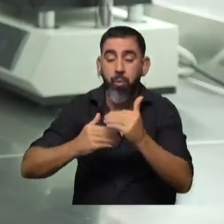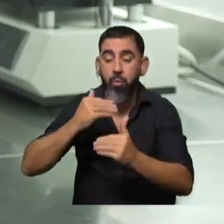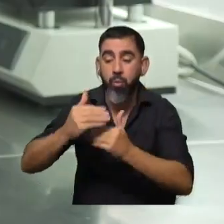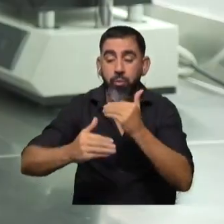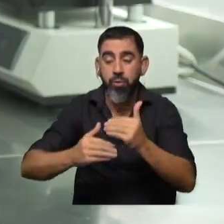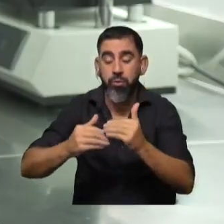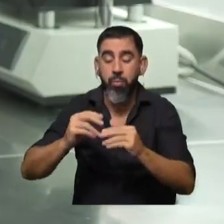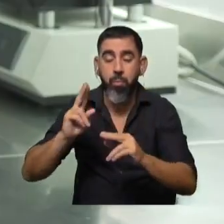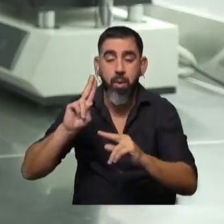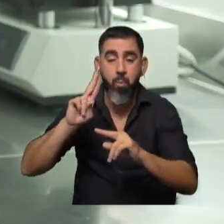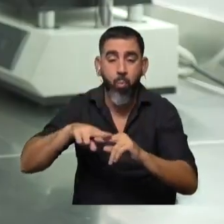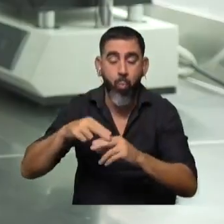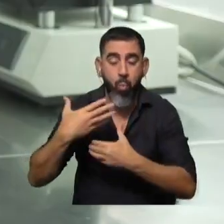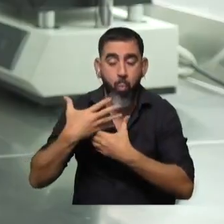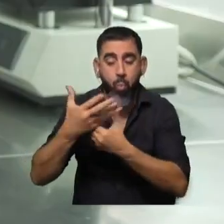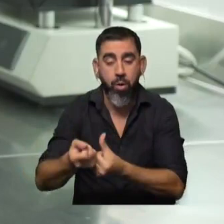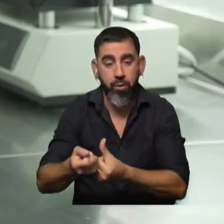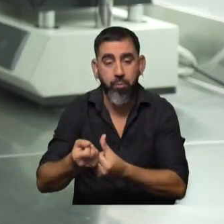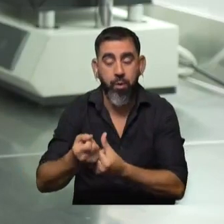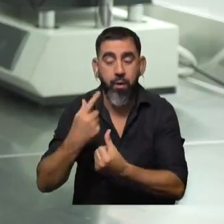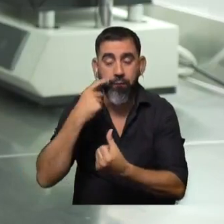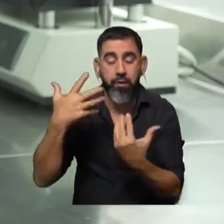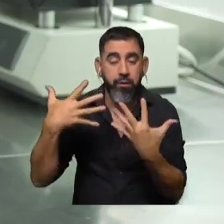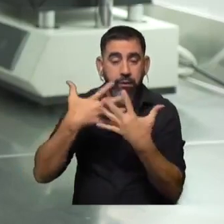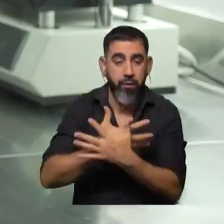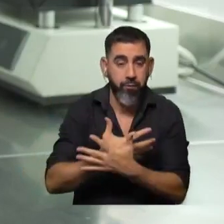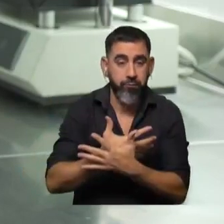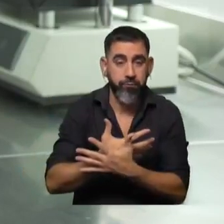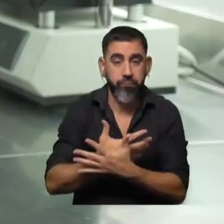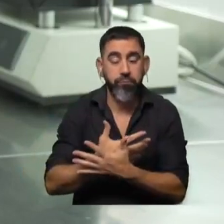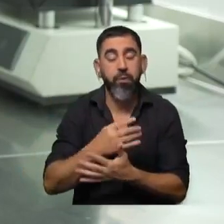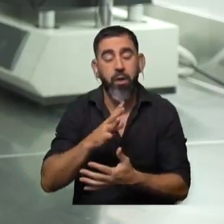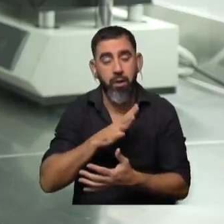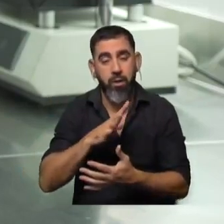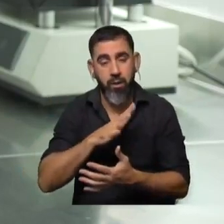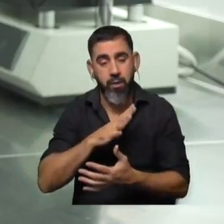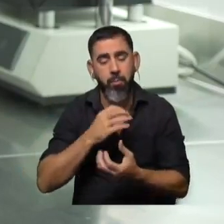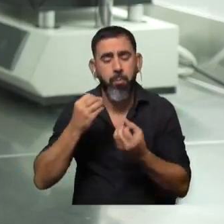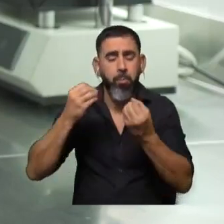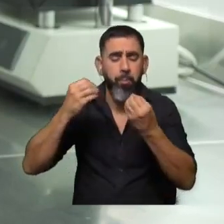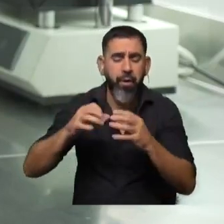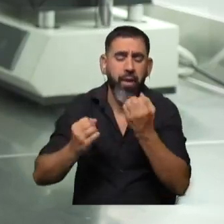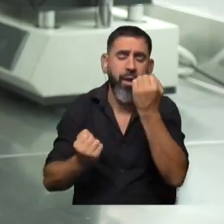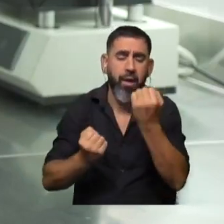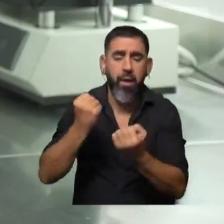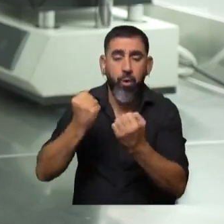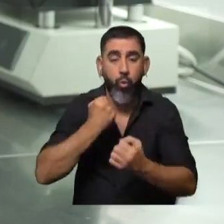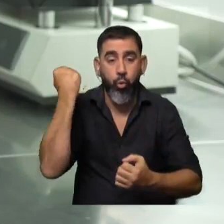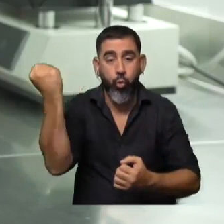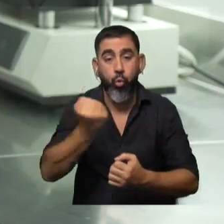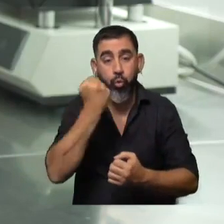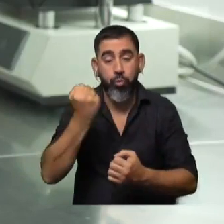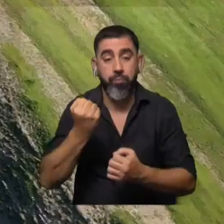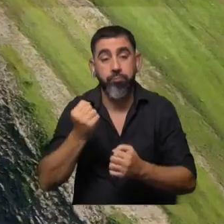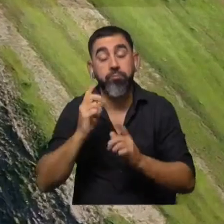correctos de eutanasia para evitar el mayor sufrimiento de estos animales. Y todo esto genera una serie de pérdidas económicas importantes que